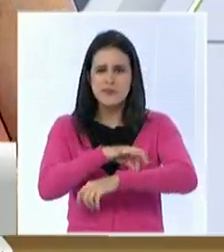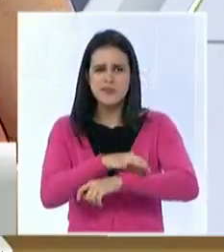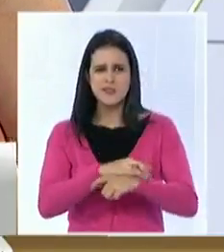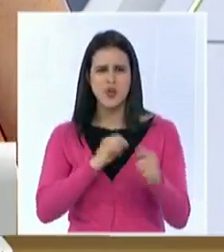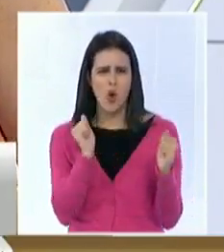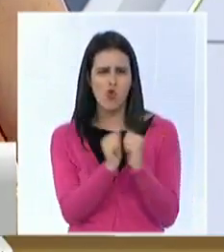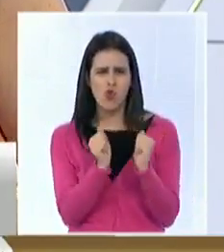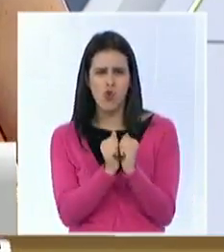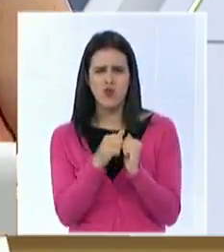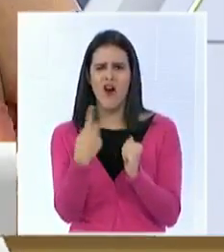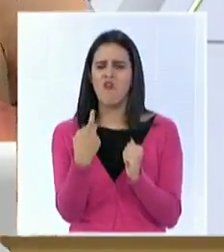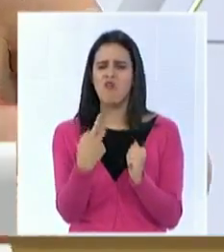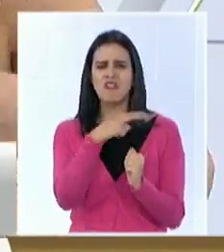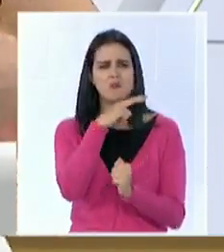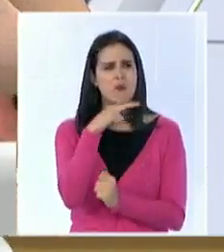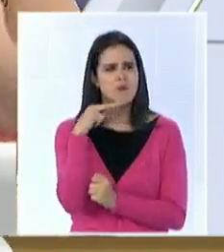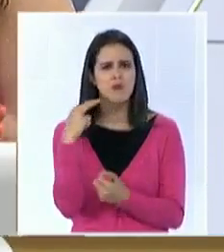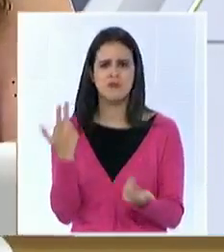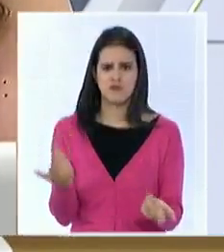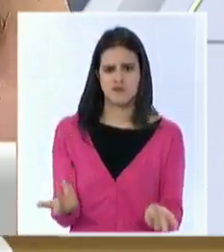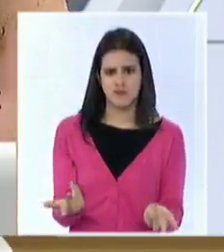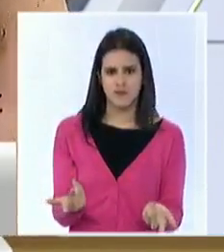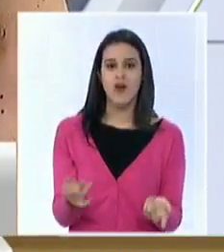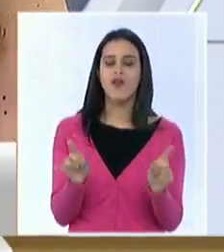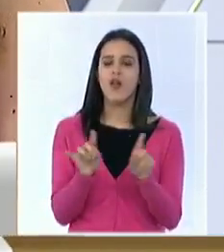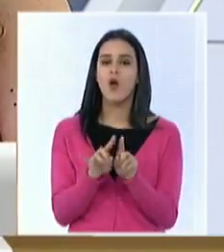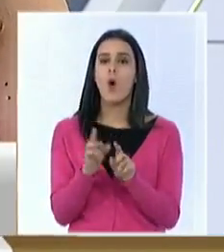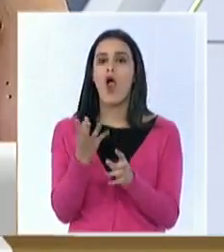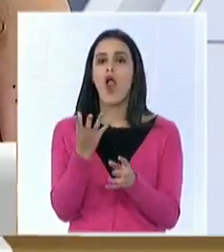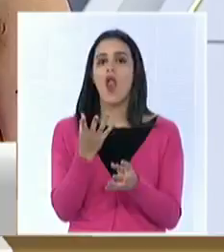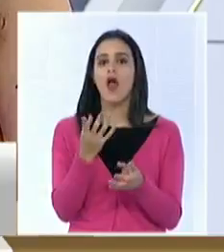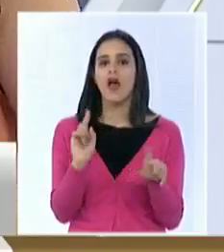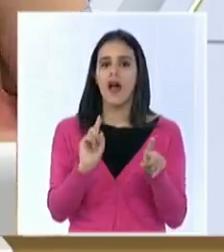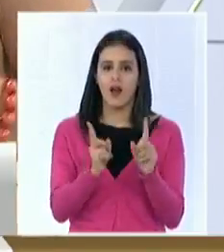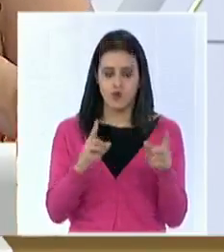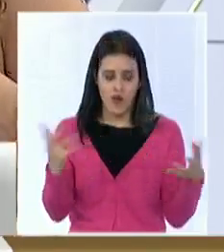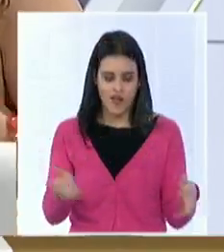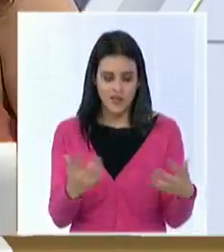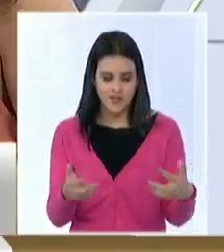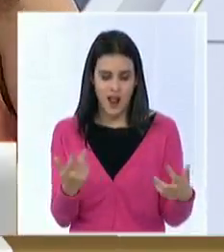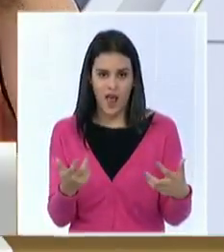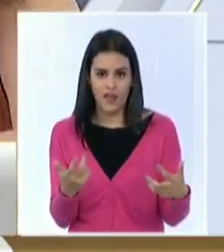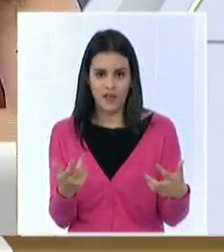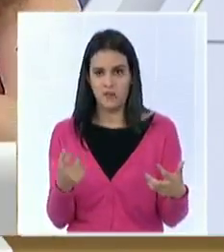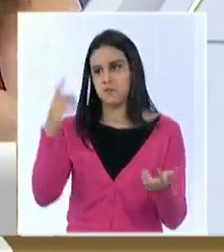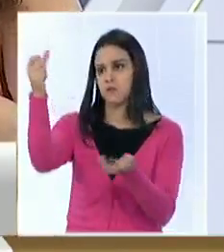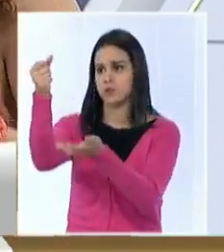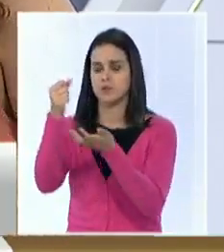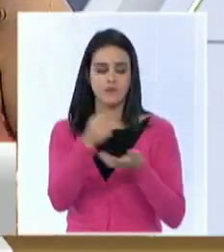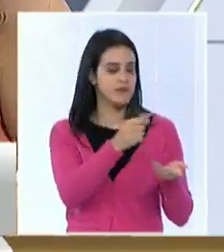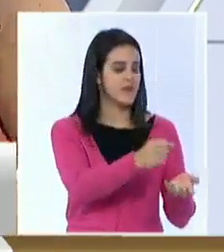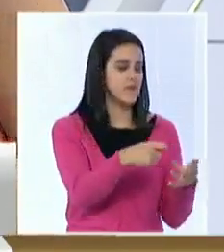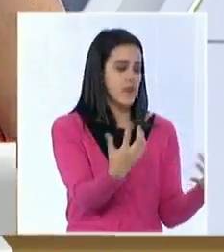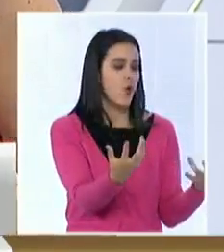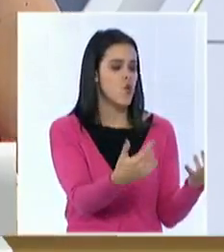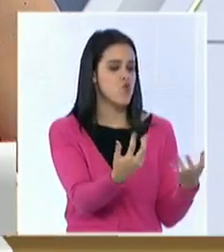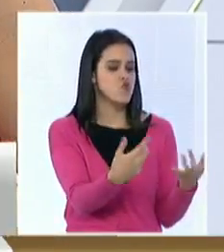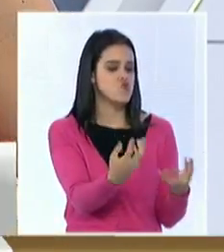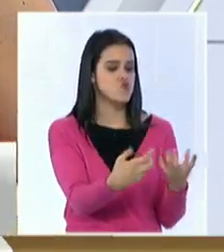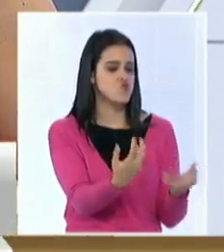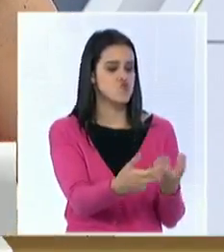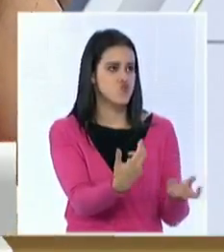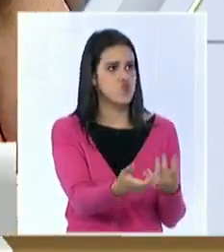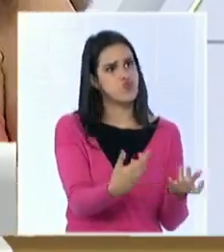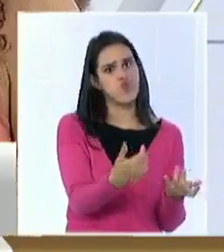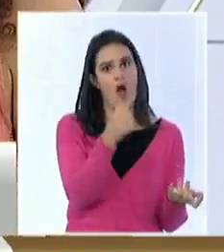por ejemplo, en el caso de los vegetales, los voy a cocinar en agua hirviendo y los dejo hirviendo por varios minutos, allí también